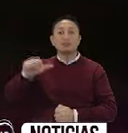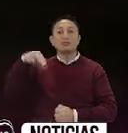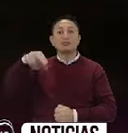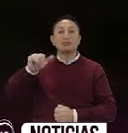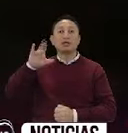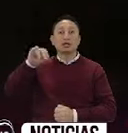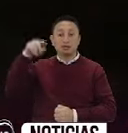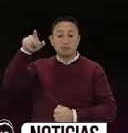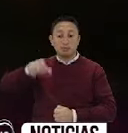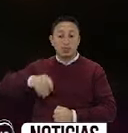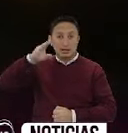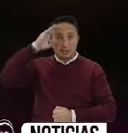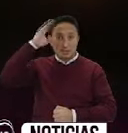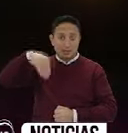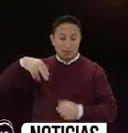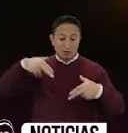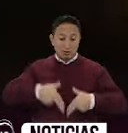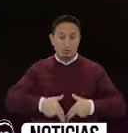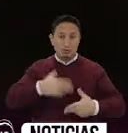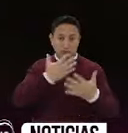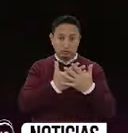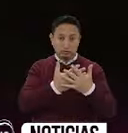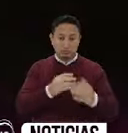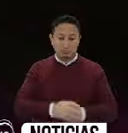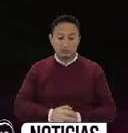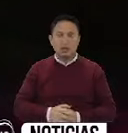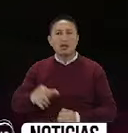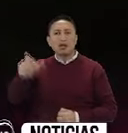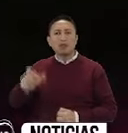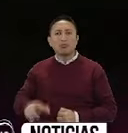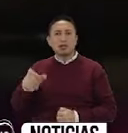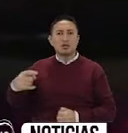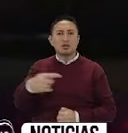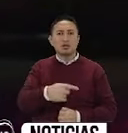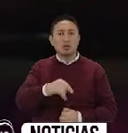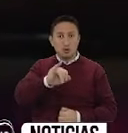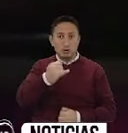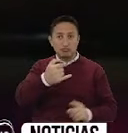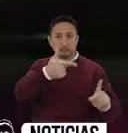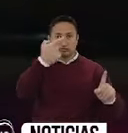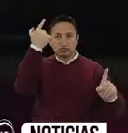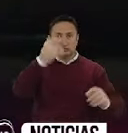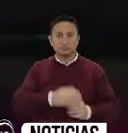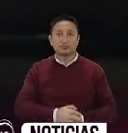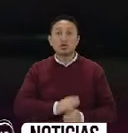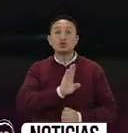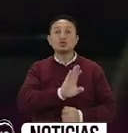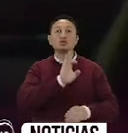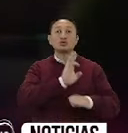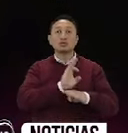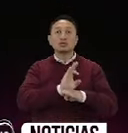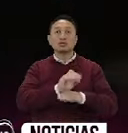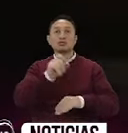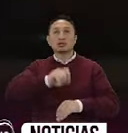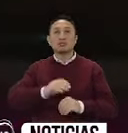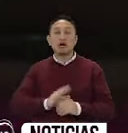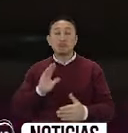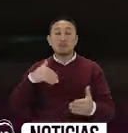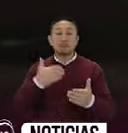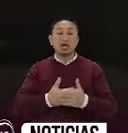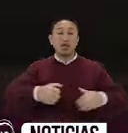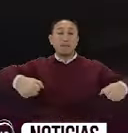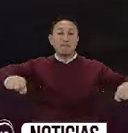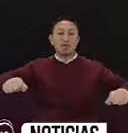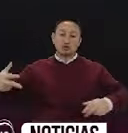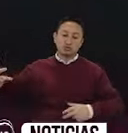guía penitenciaria de 25 años, fue asesinada por sicarios la noche de este jueves. Según testigos, los atacantes llegaron en una motocicleta